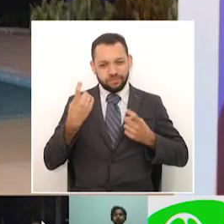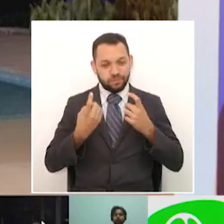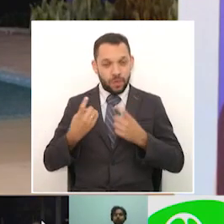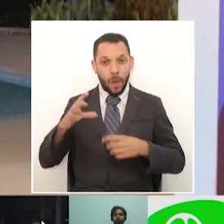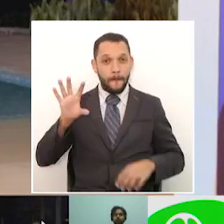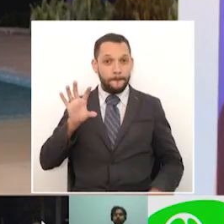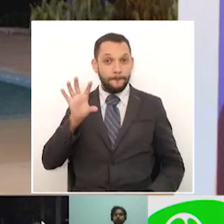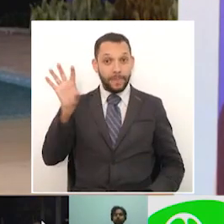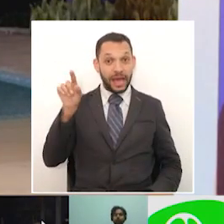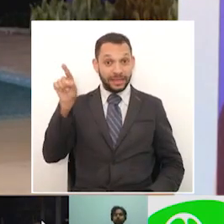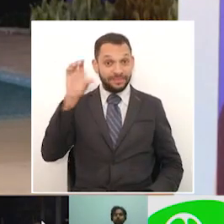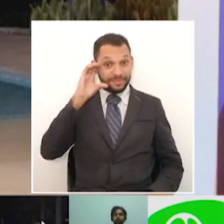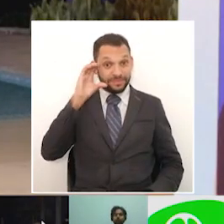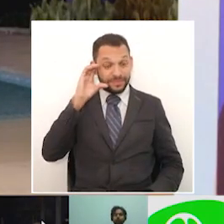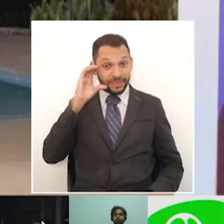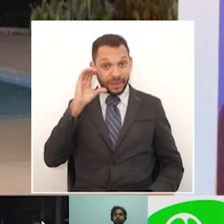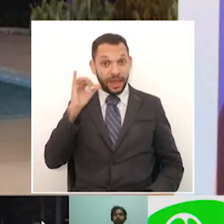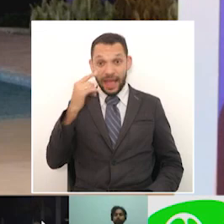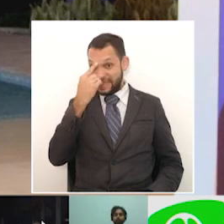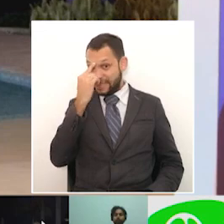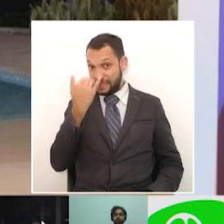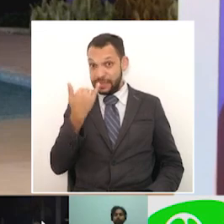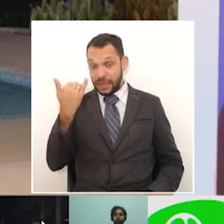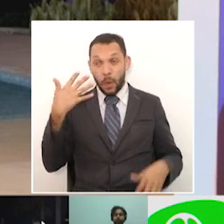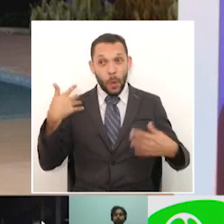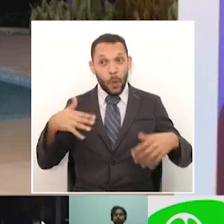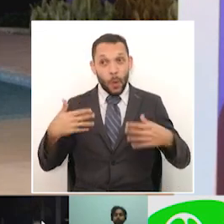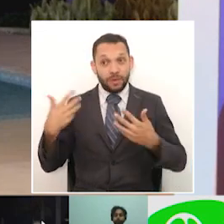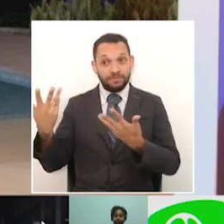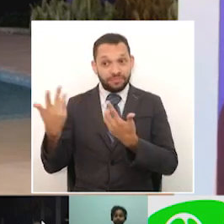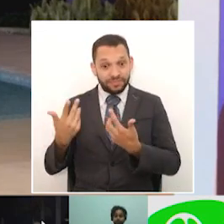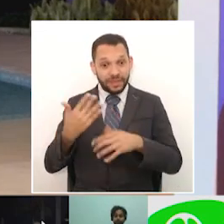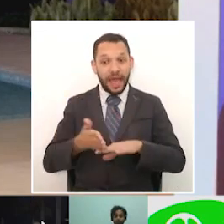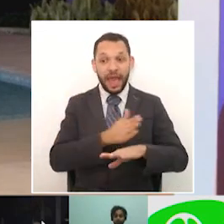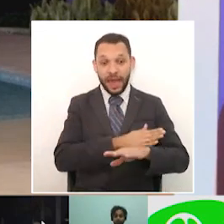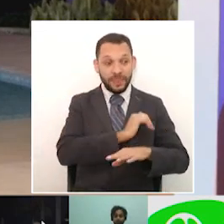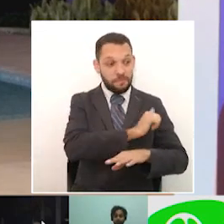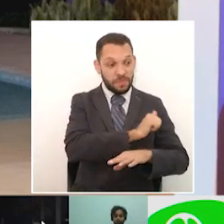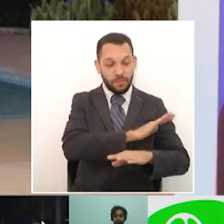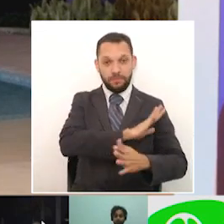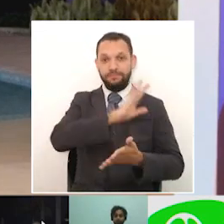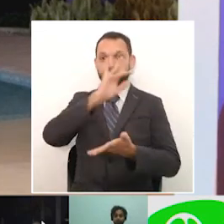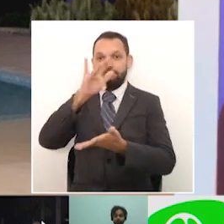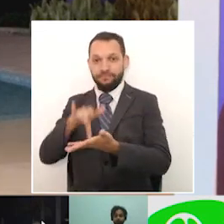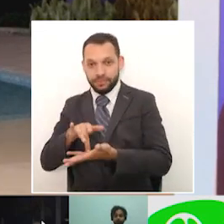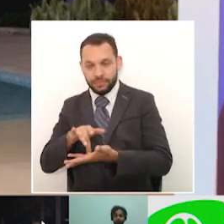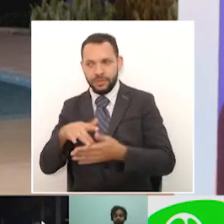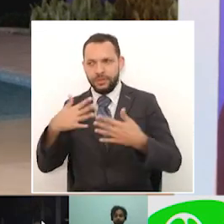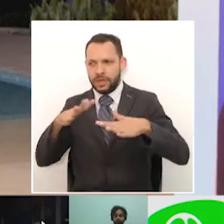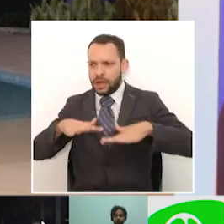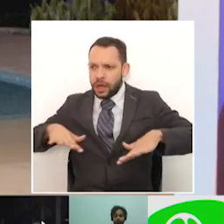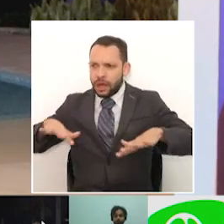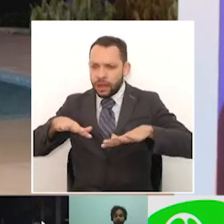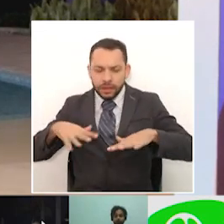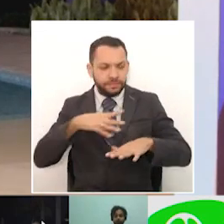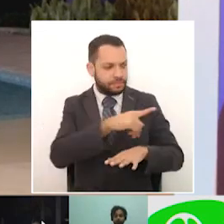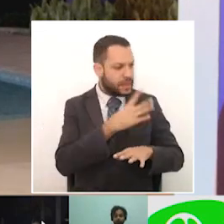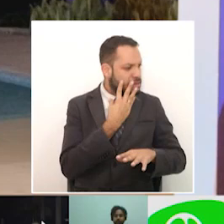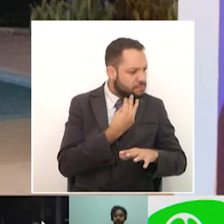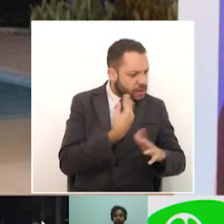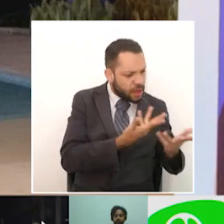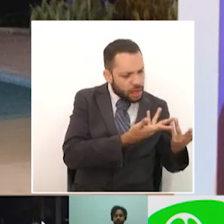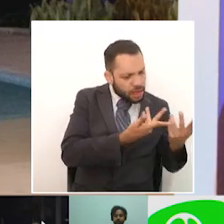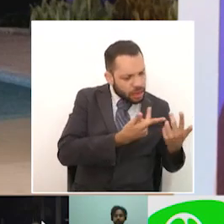India, Rishikesh, donde tú tuviste la oportunidad de compartir en un maravilloso lugar que ya nos has contado. Él